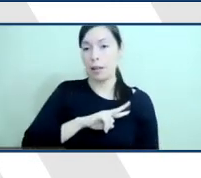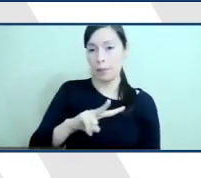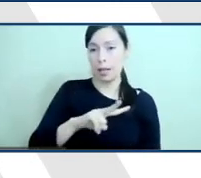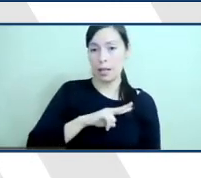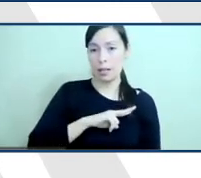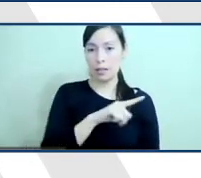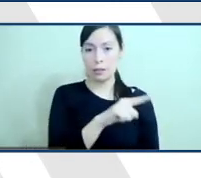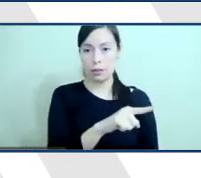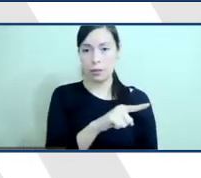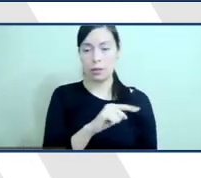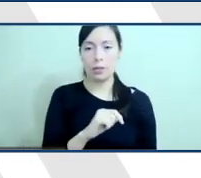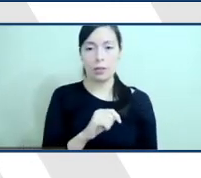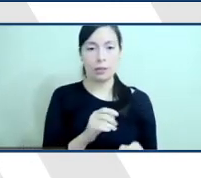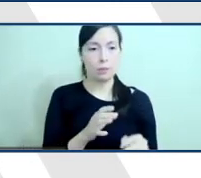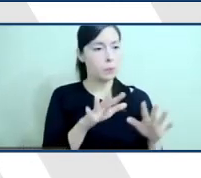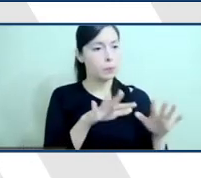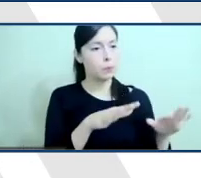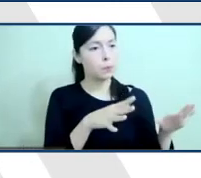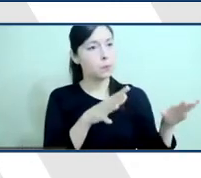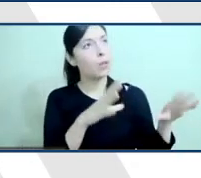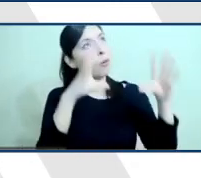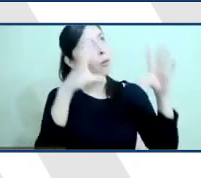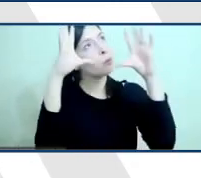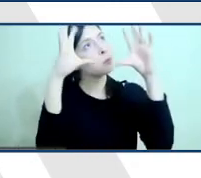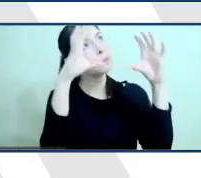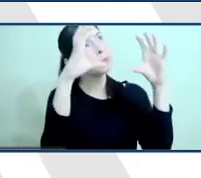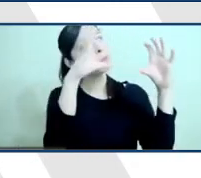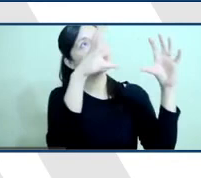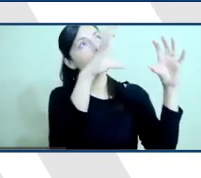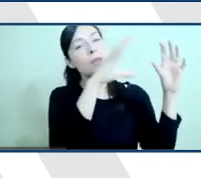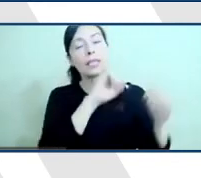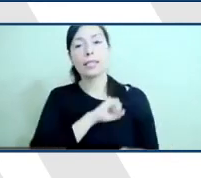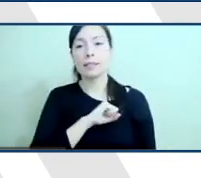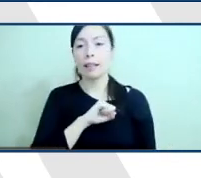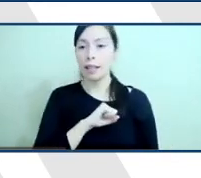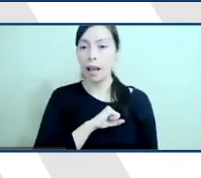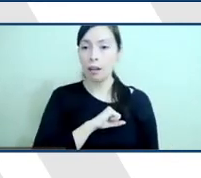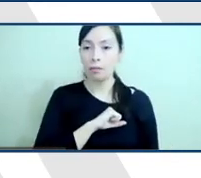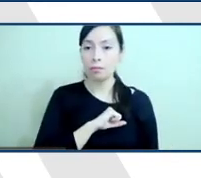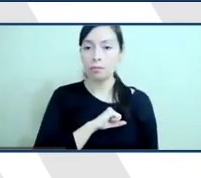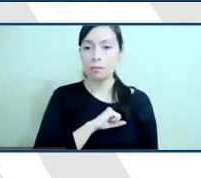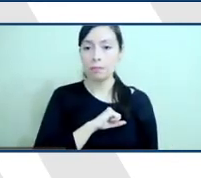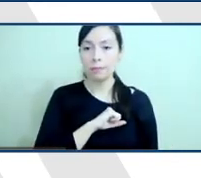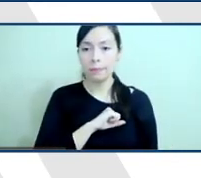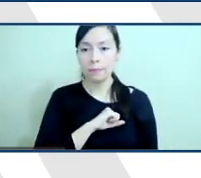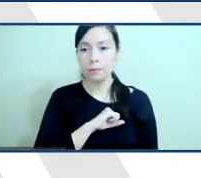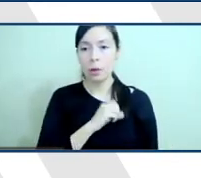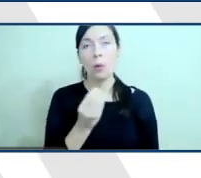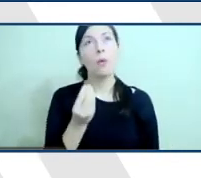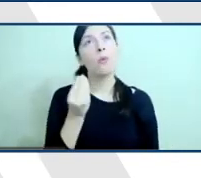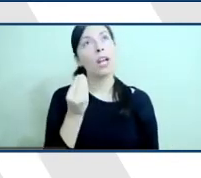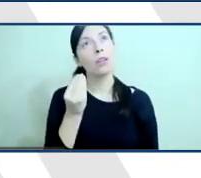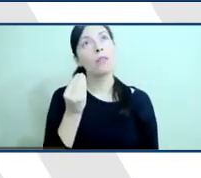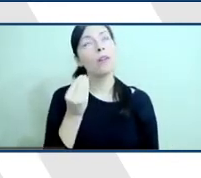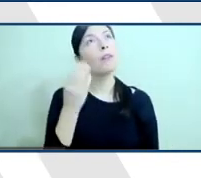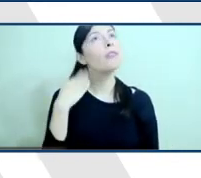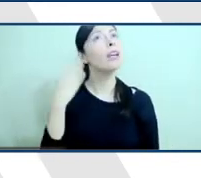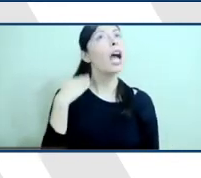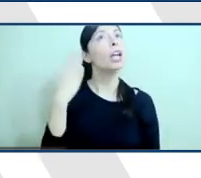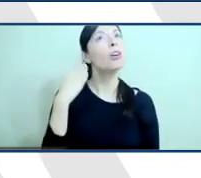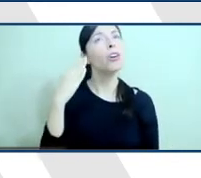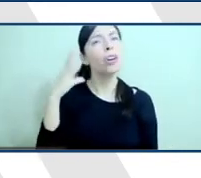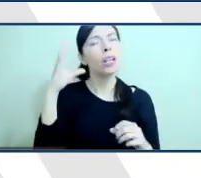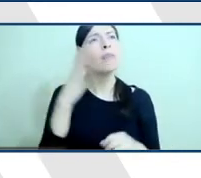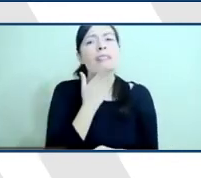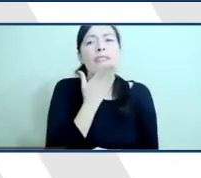vecindades tienen un mal cielo por las nubes costeras. Santiago y sus vecindades es bueno en verano y muy malo en